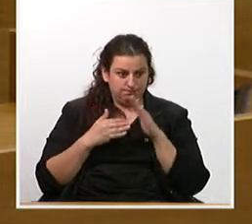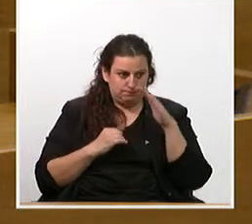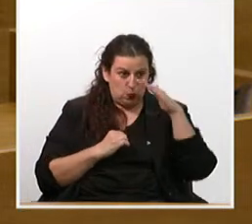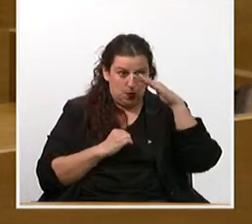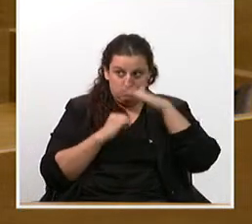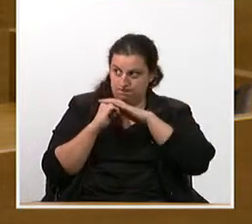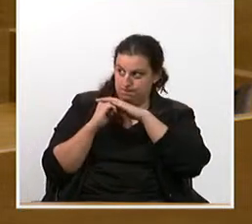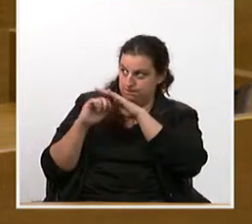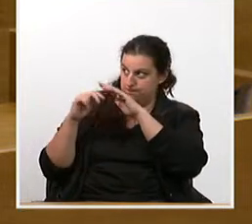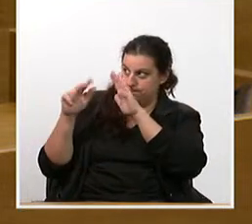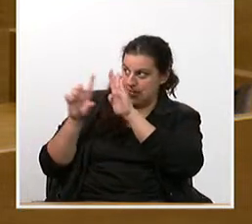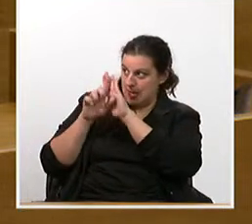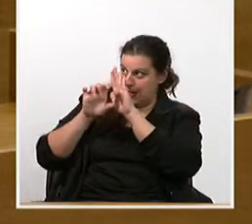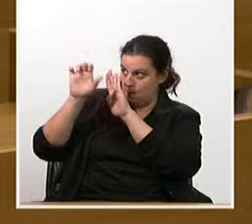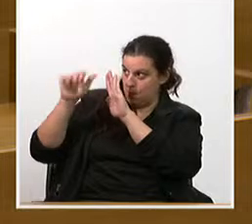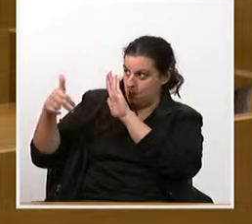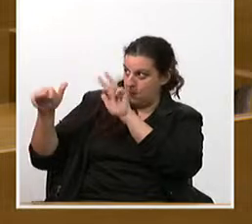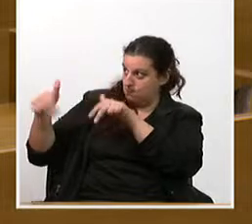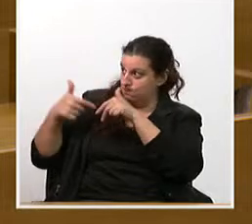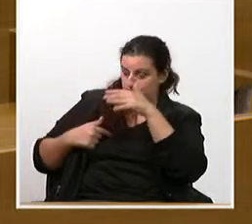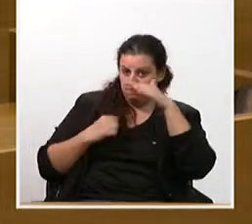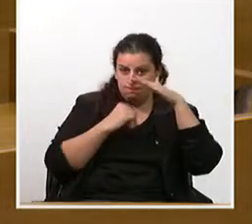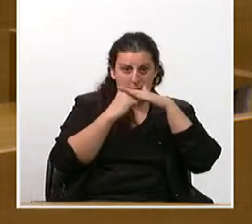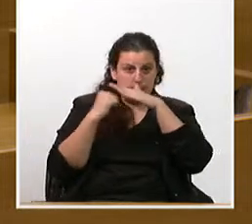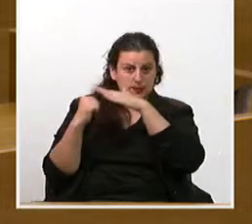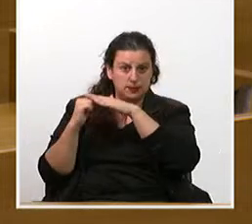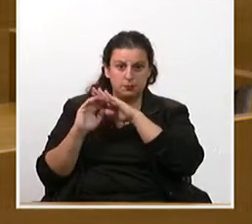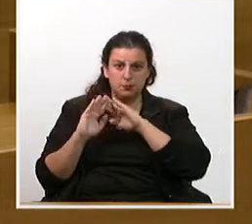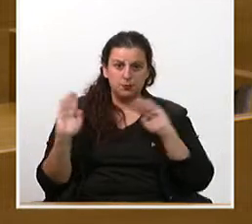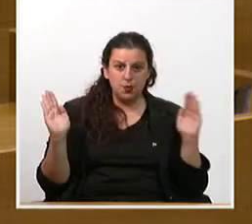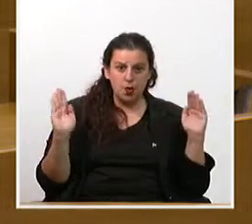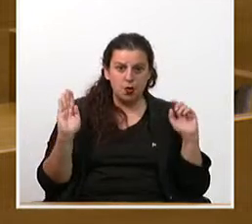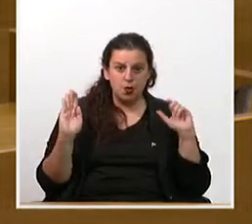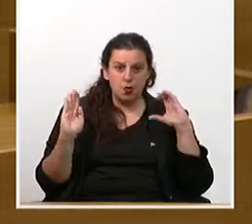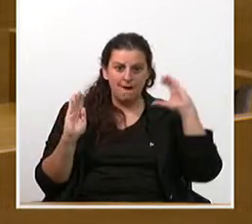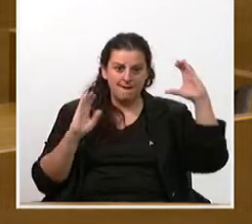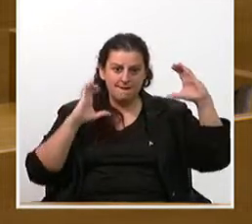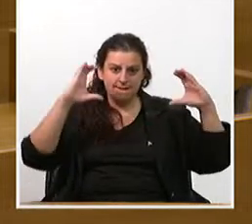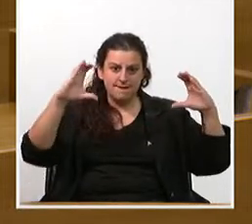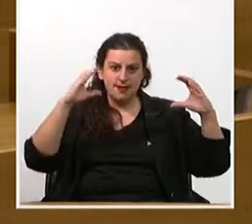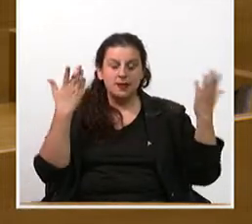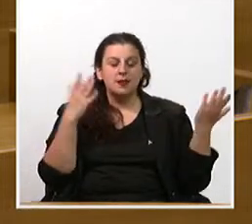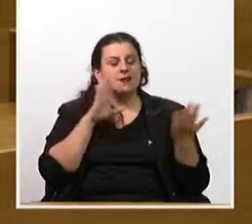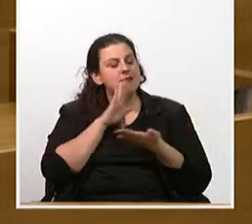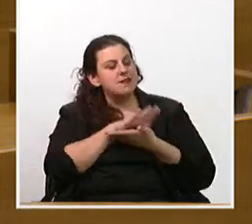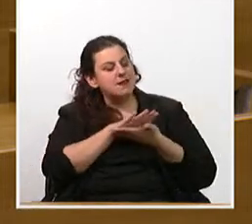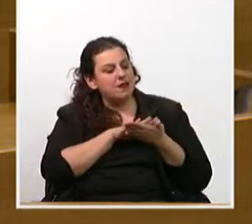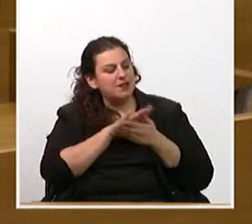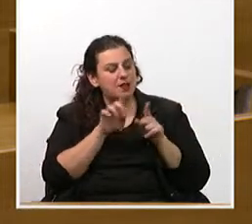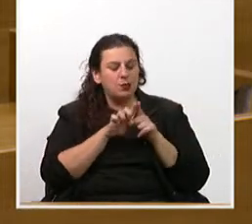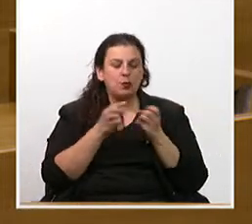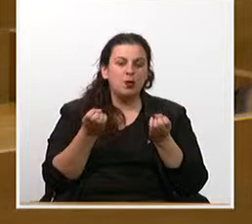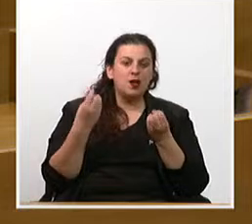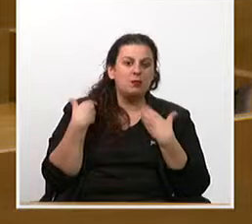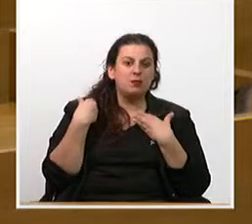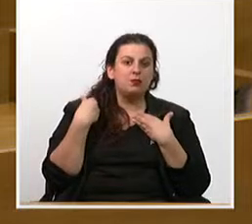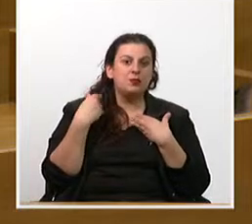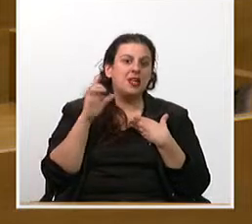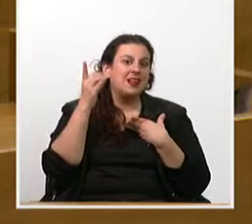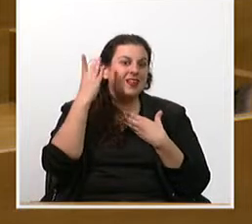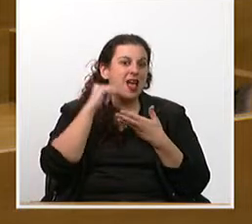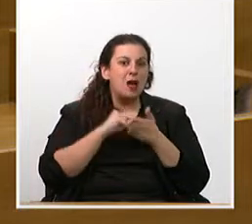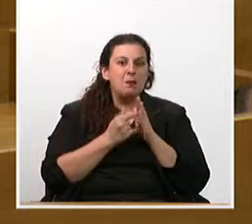permitido por Europa sinceramente no hacemos como nos comentaban antes por ejemplo con la idea del plan